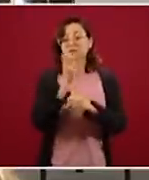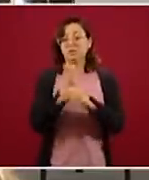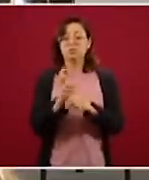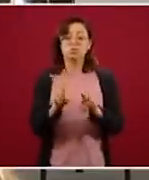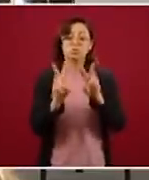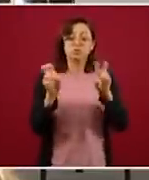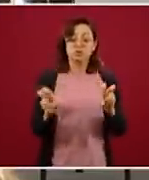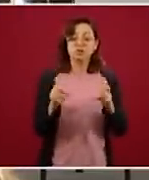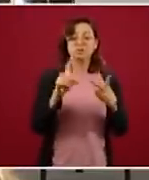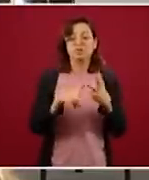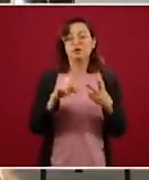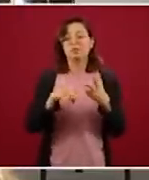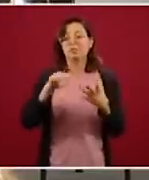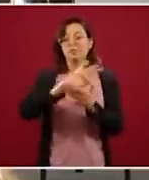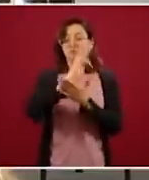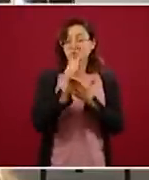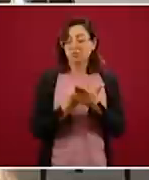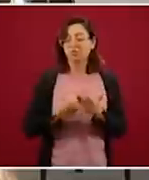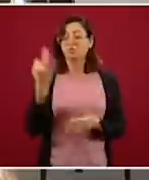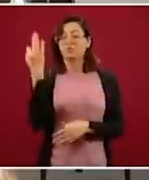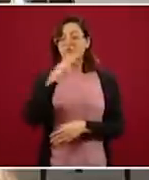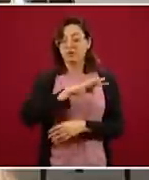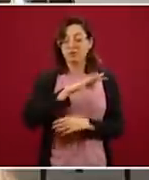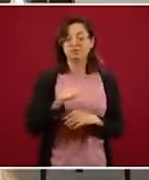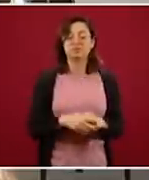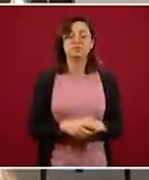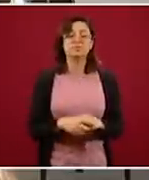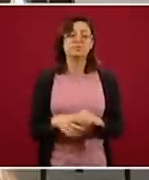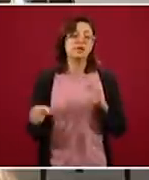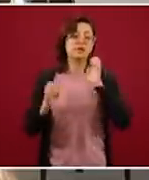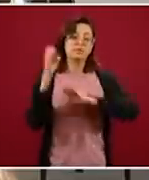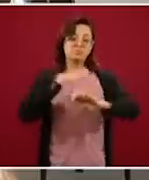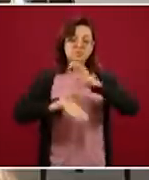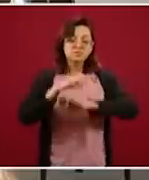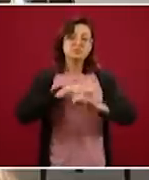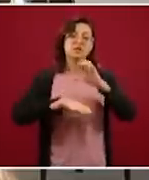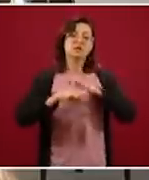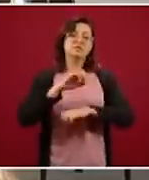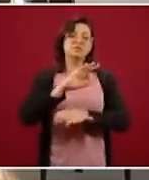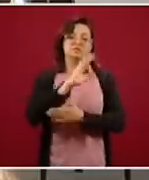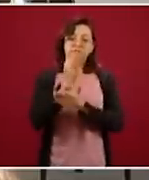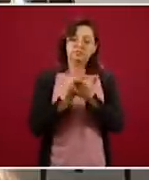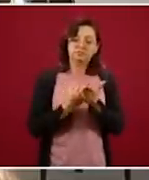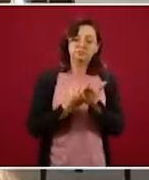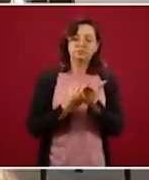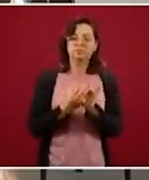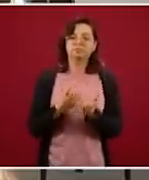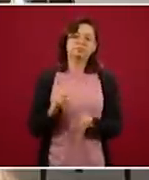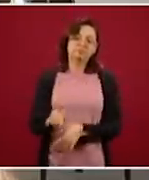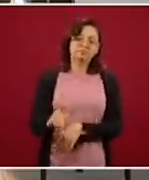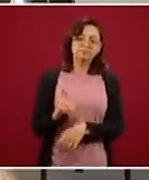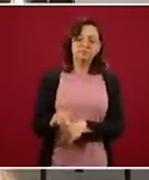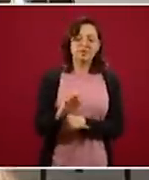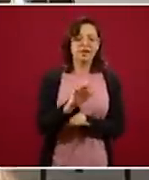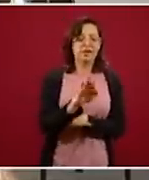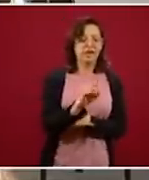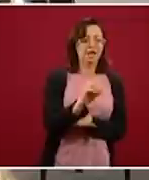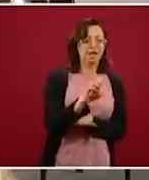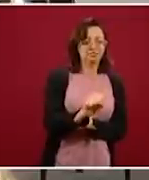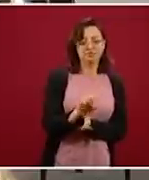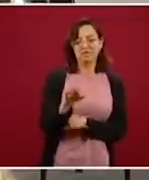facturación apócrifa, las empresas que facturan o las empresas que deducen operaciones simuladas, los EFOS y los